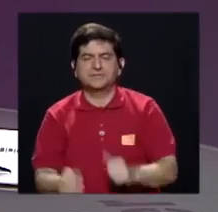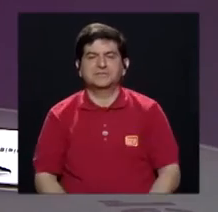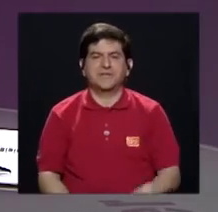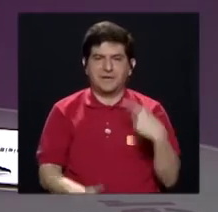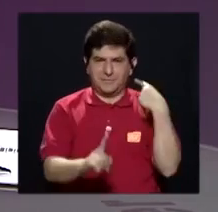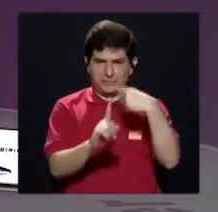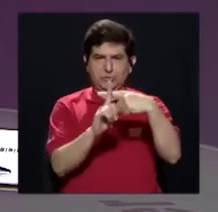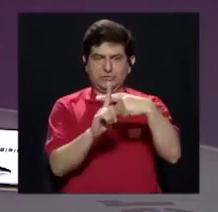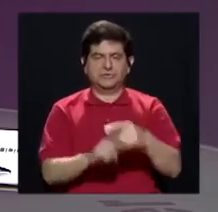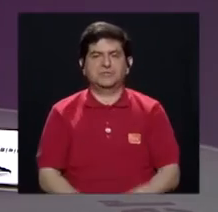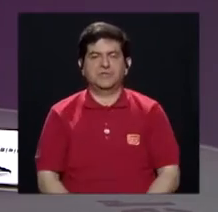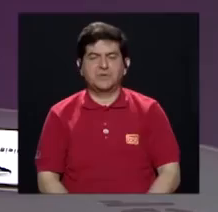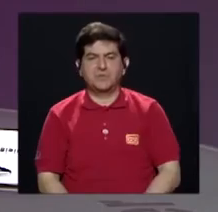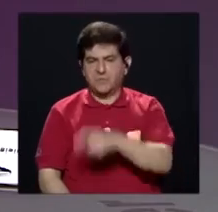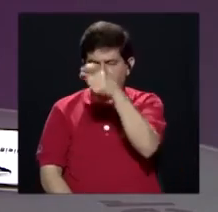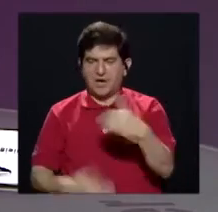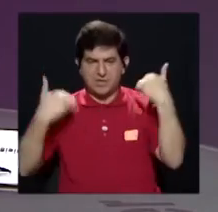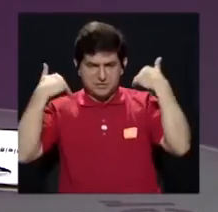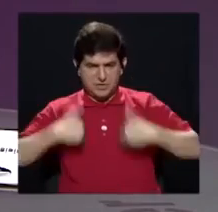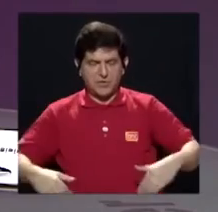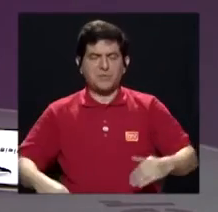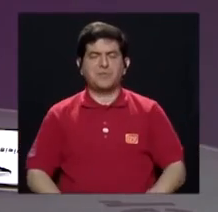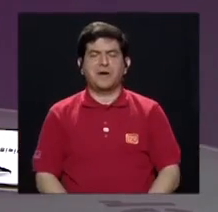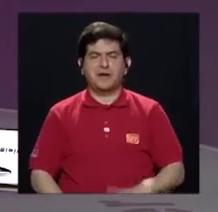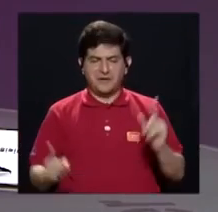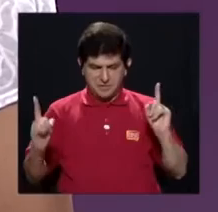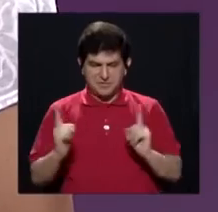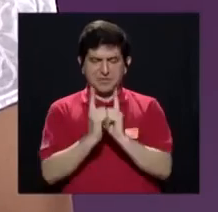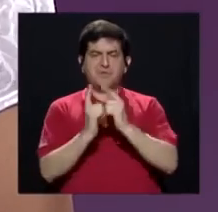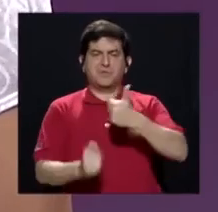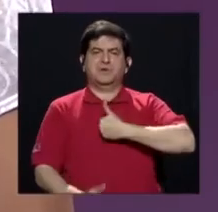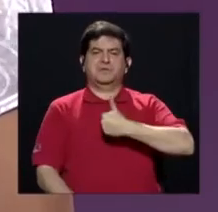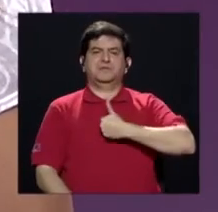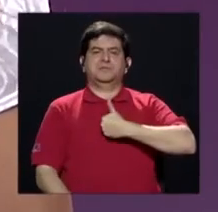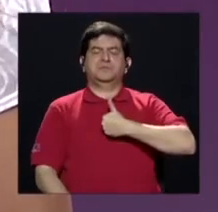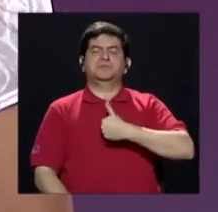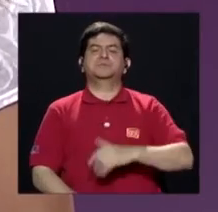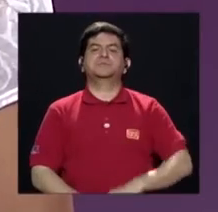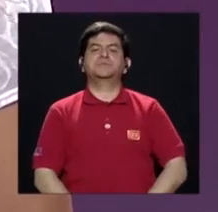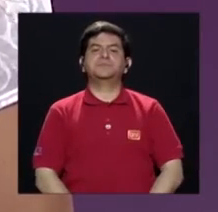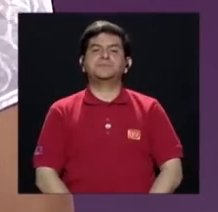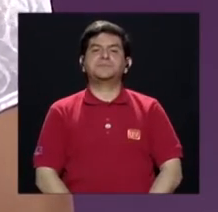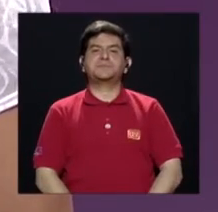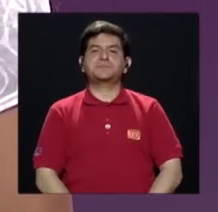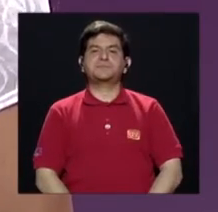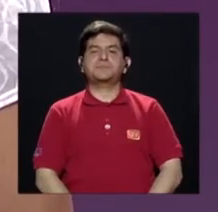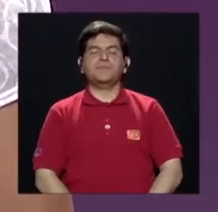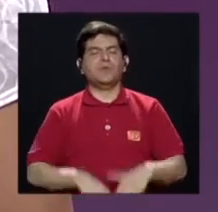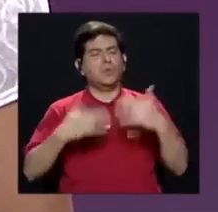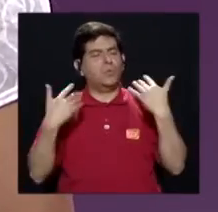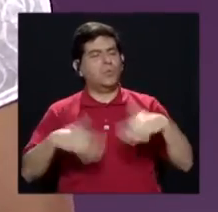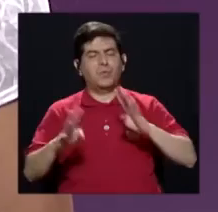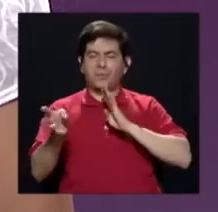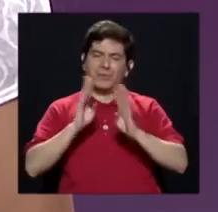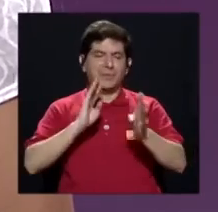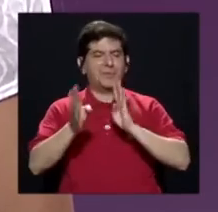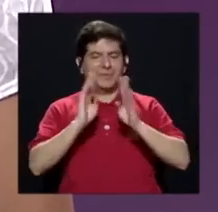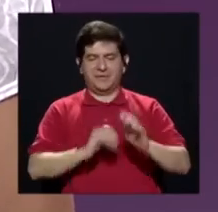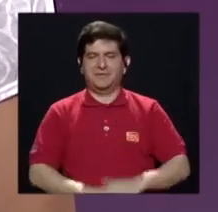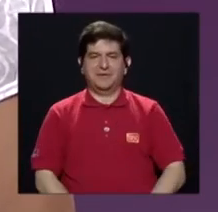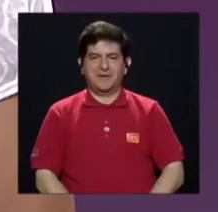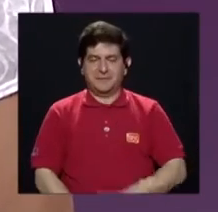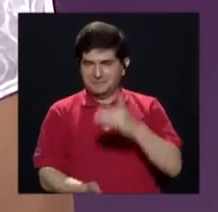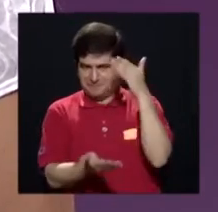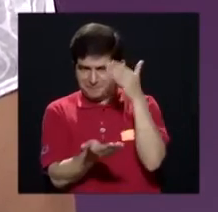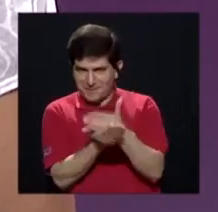que el ser humano se encuentre más consigo mismo, ¿no? Sí, da para muchísimo. Vamos a